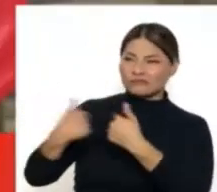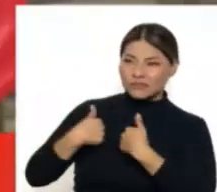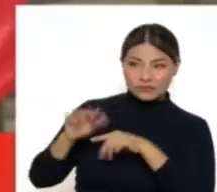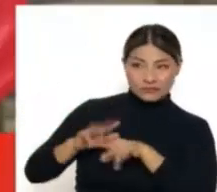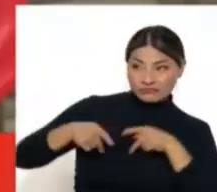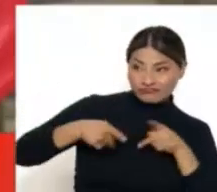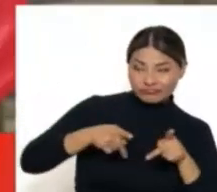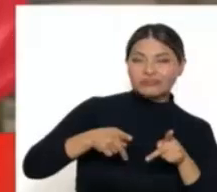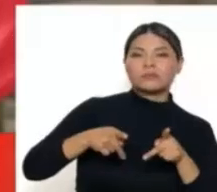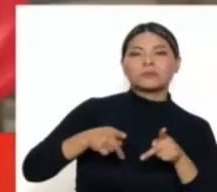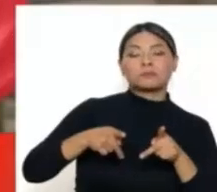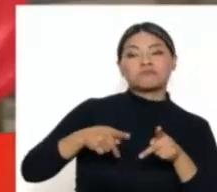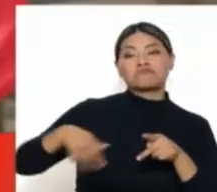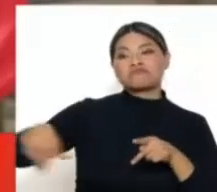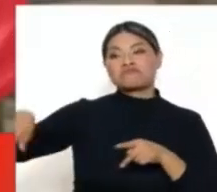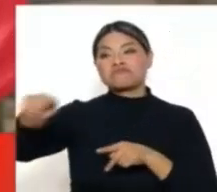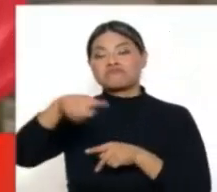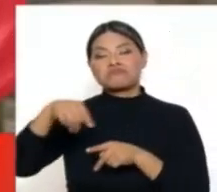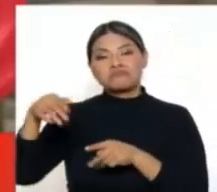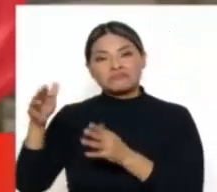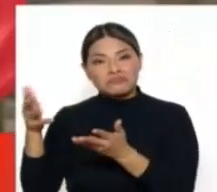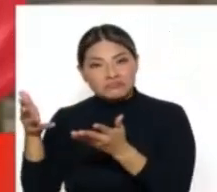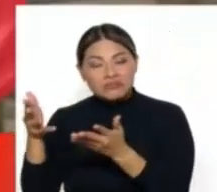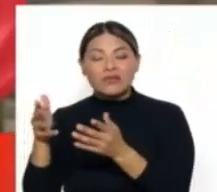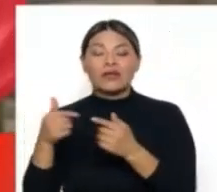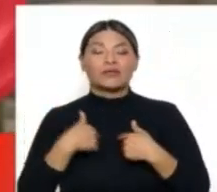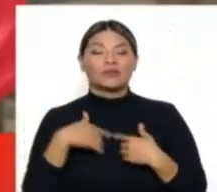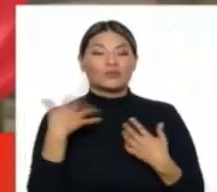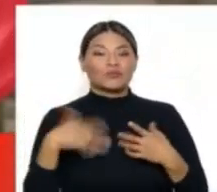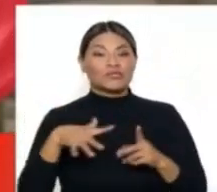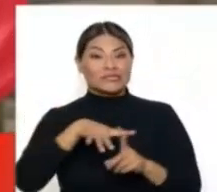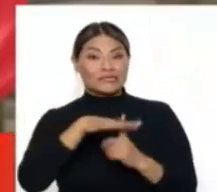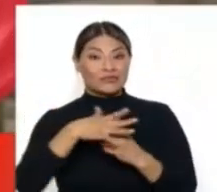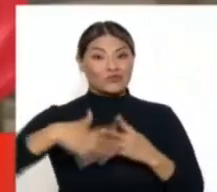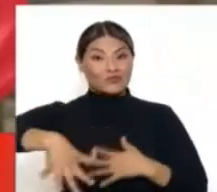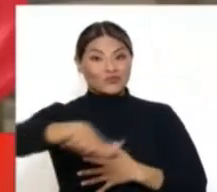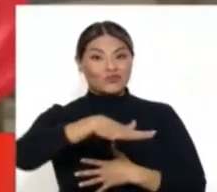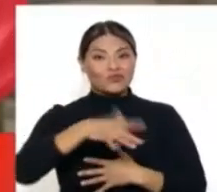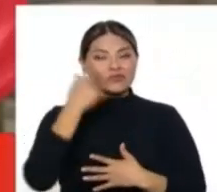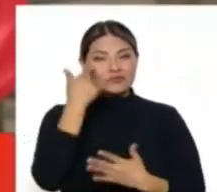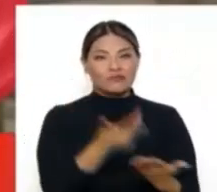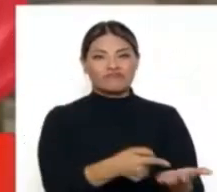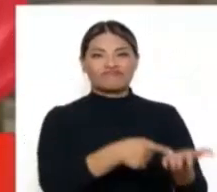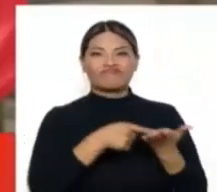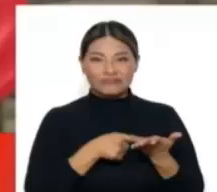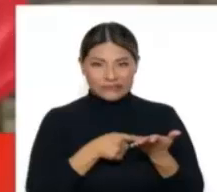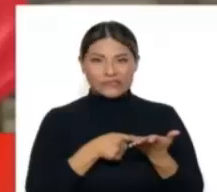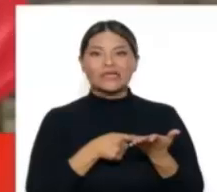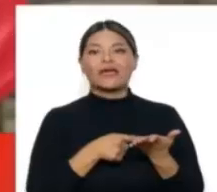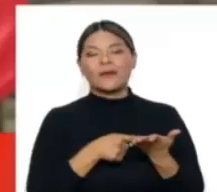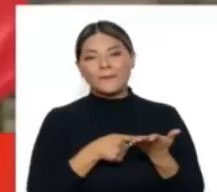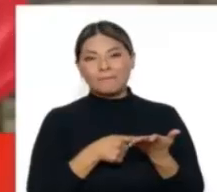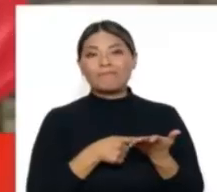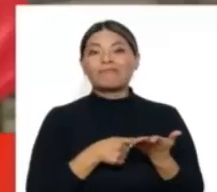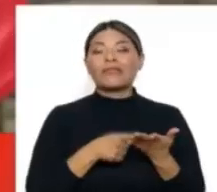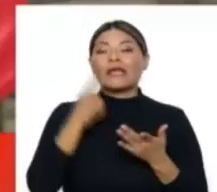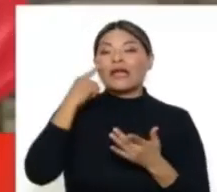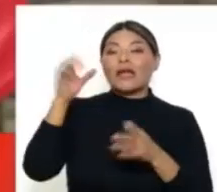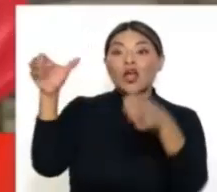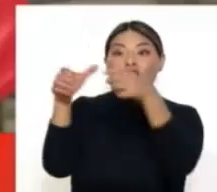autorización del viaje. Esta situación pone de manifiesto que, para